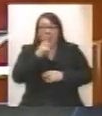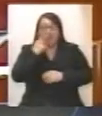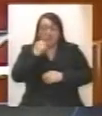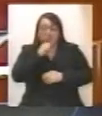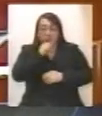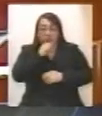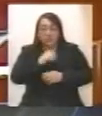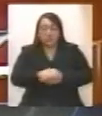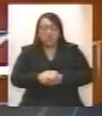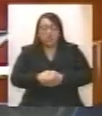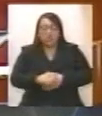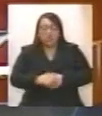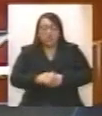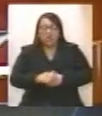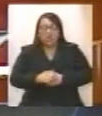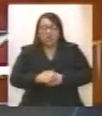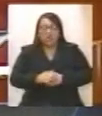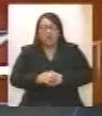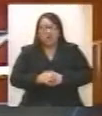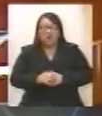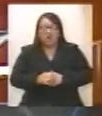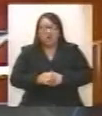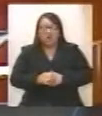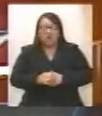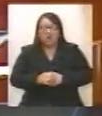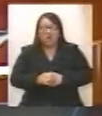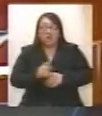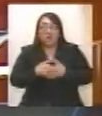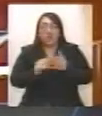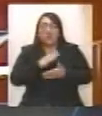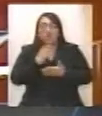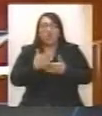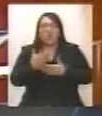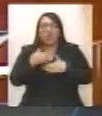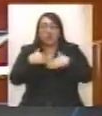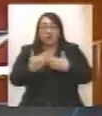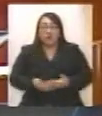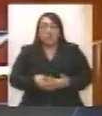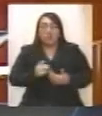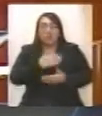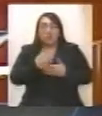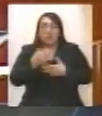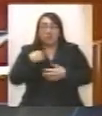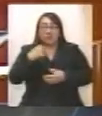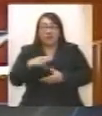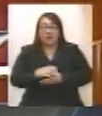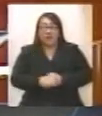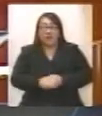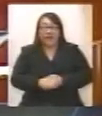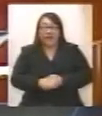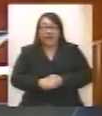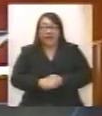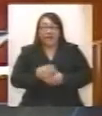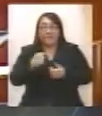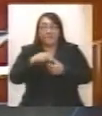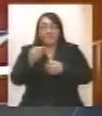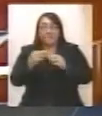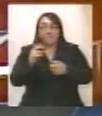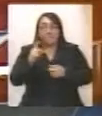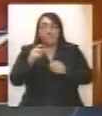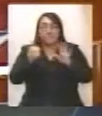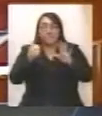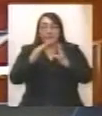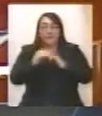niñas y mujeres embarazadas en situación de riesgo social, con un presupuesto de